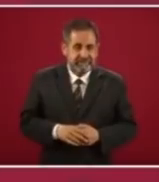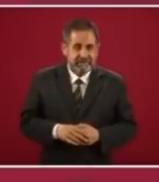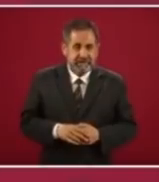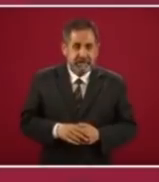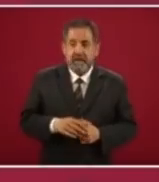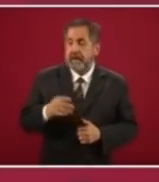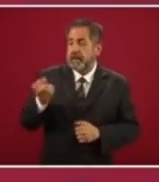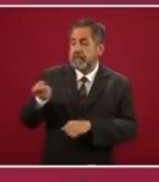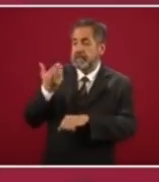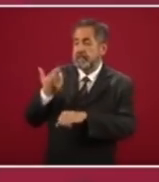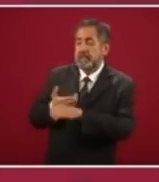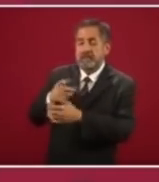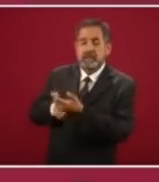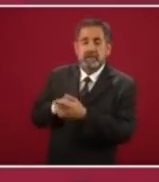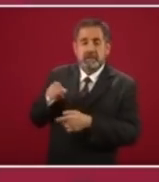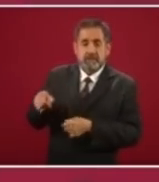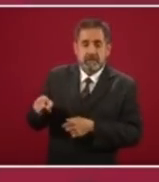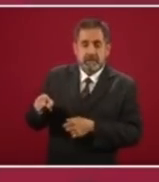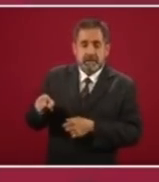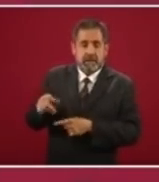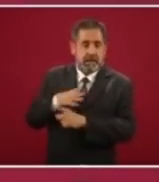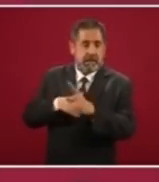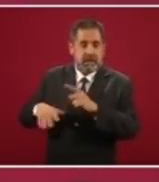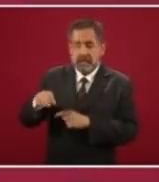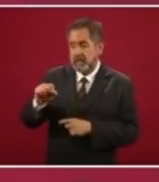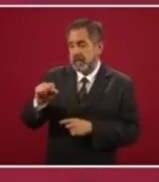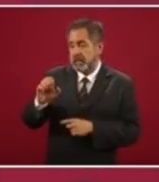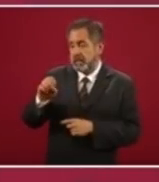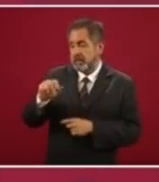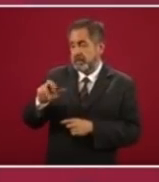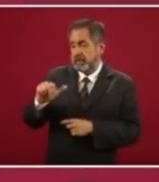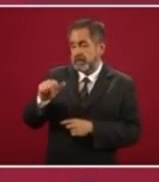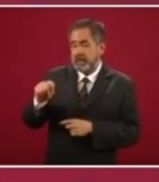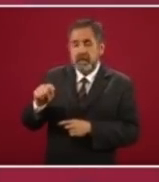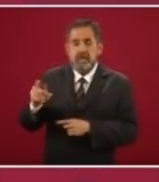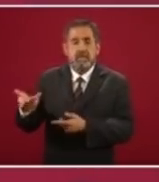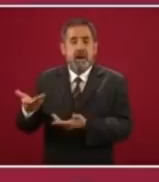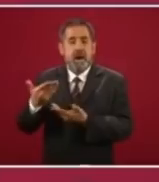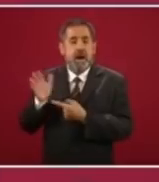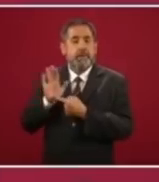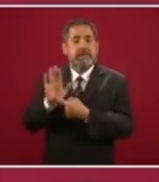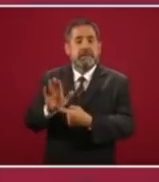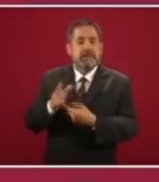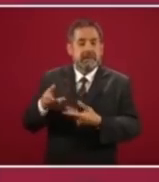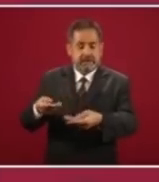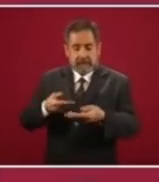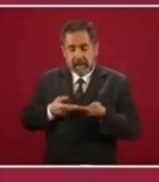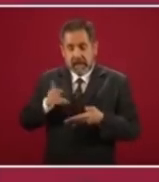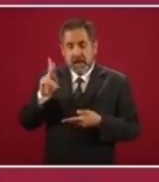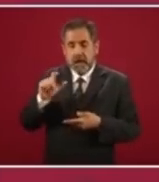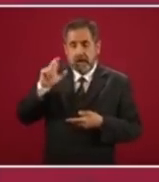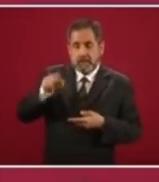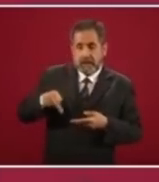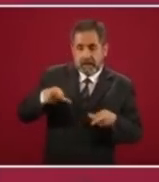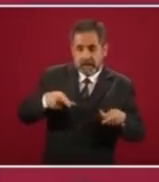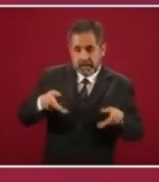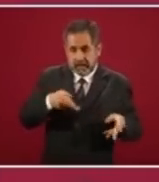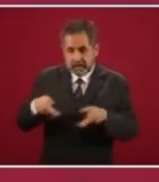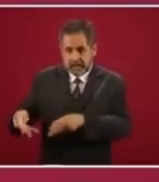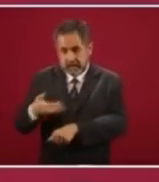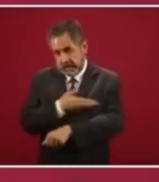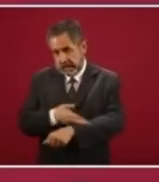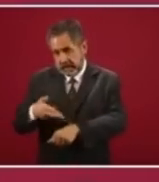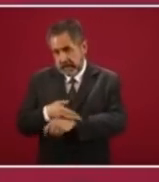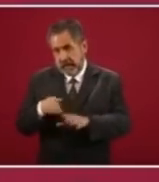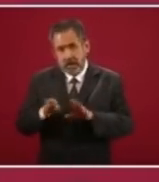La Secretaría de Medio Ambiente nos va a presentar todo un diagnóstico y un plan que se está elaborando